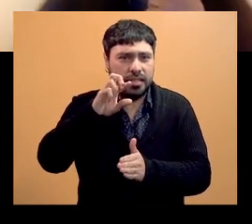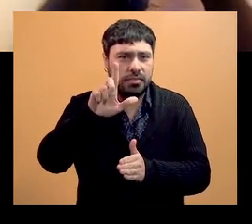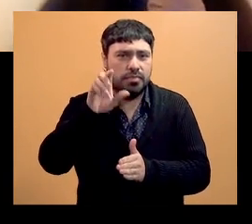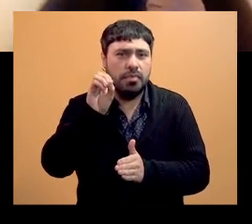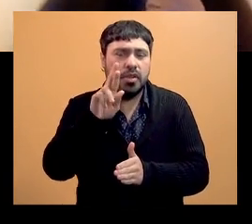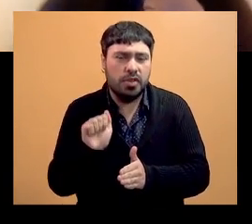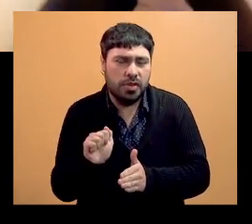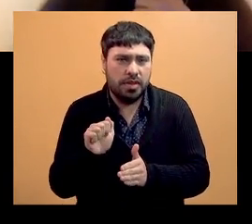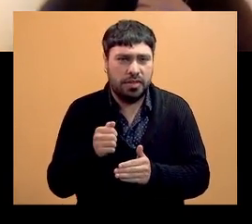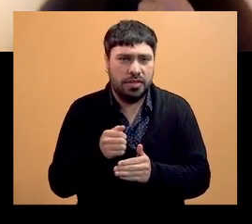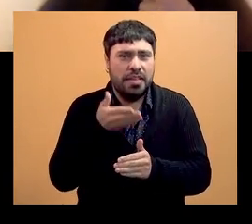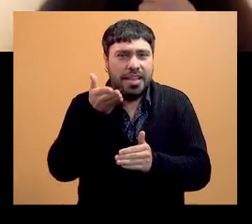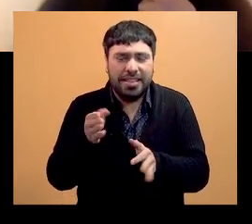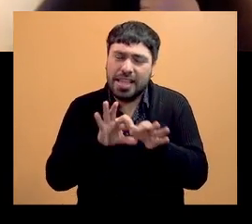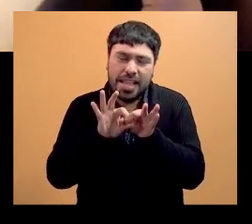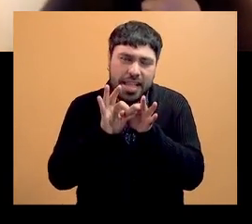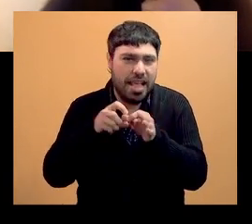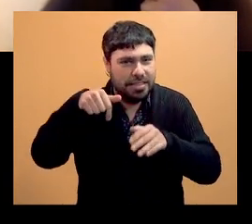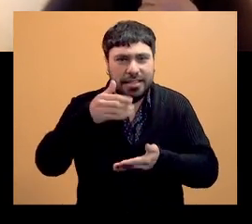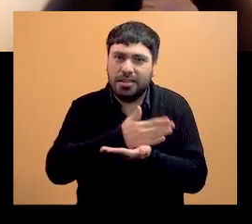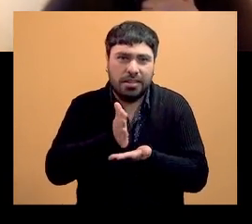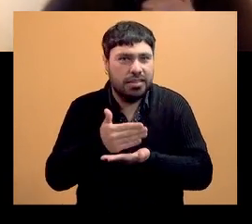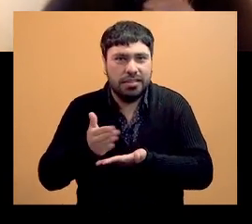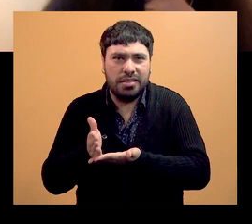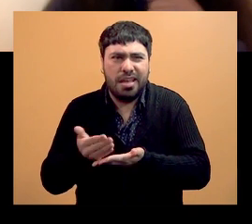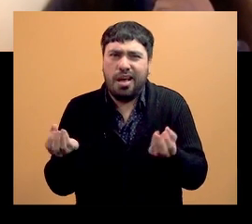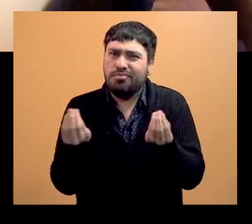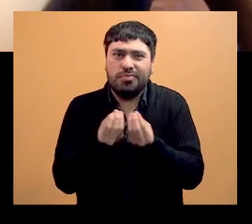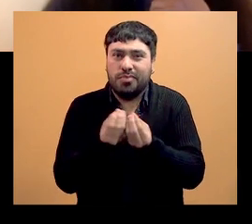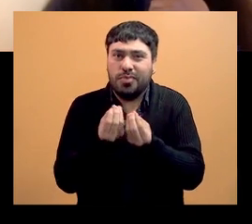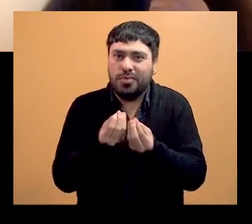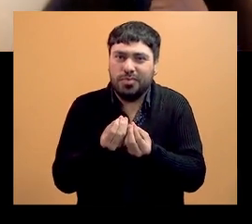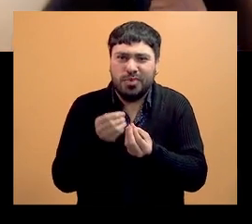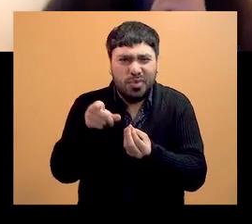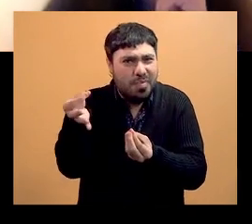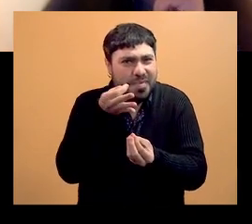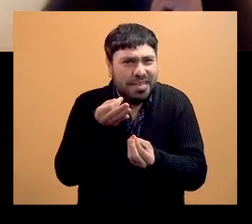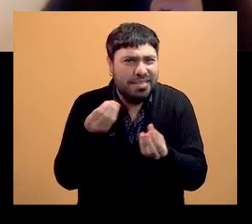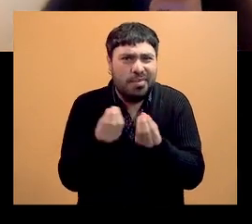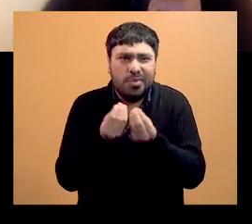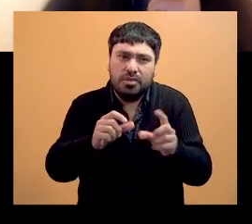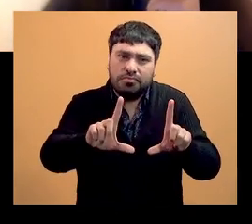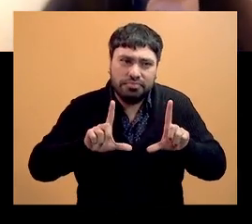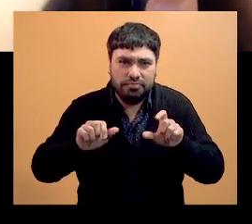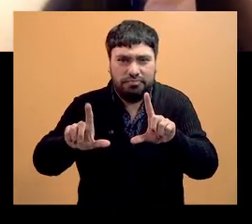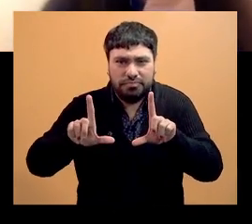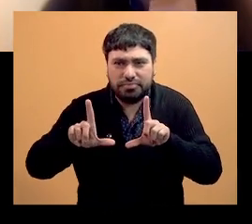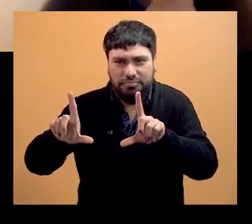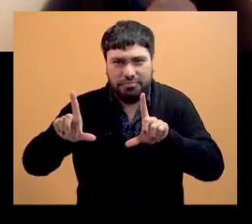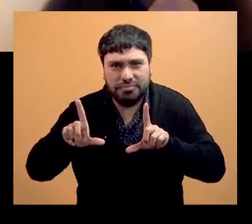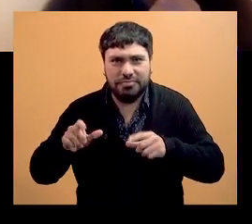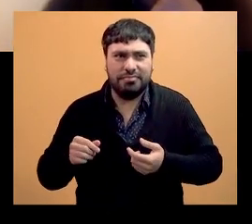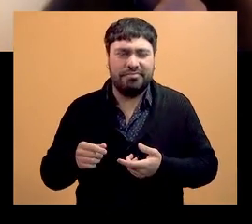en toda esta organización. Hartos títulos se nombraron ahí, ojo con eso, ya me estoy cabreando de estudiar, así que creo que lo